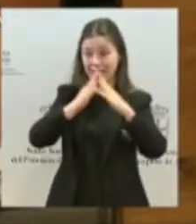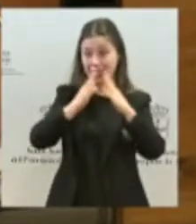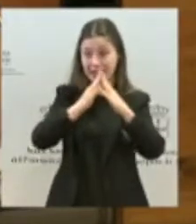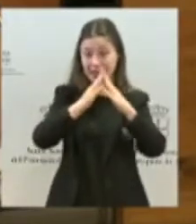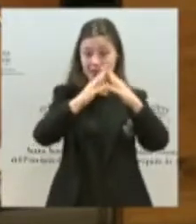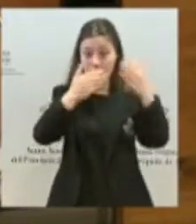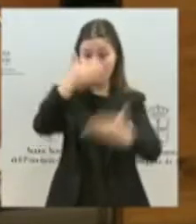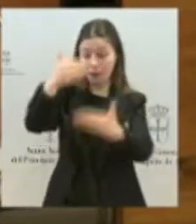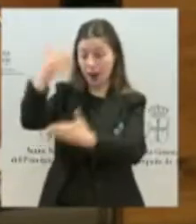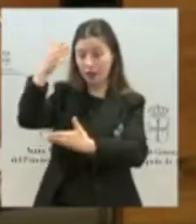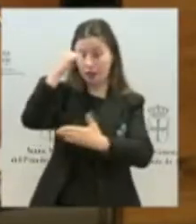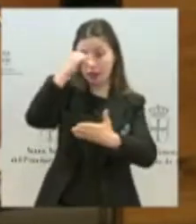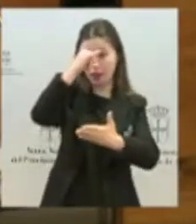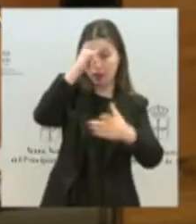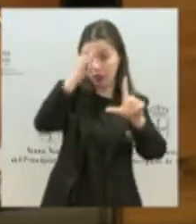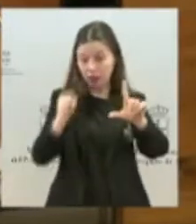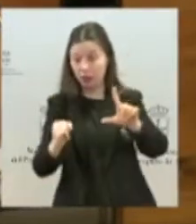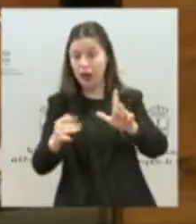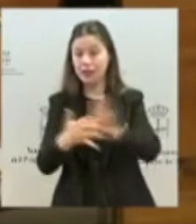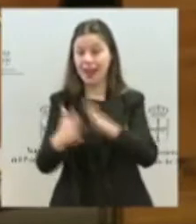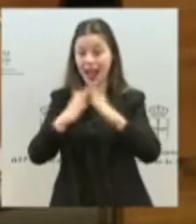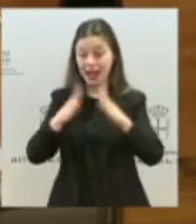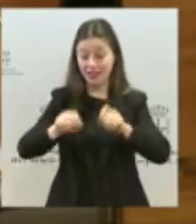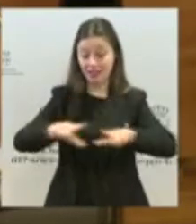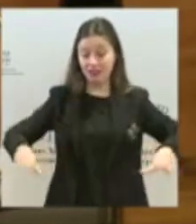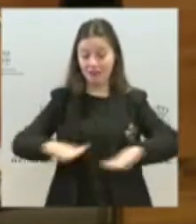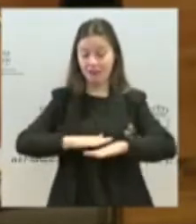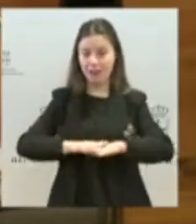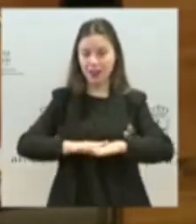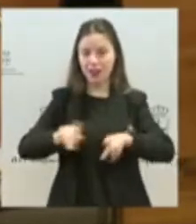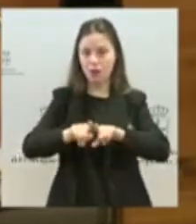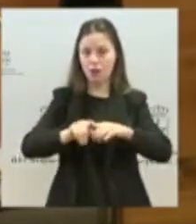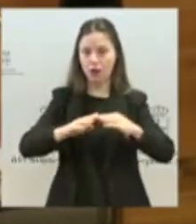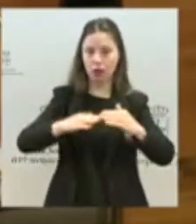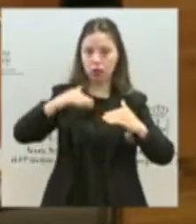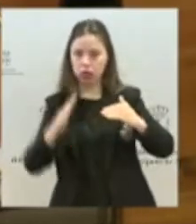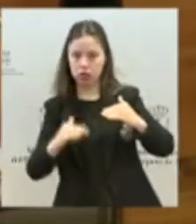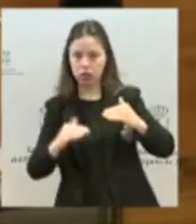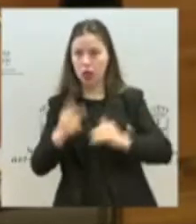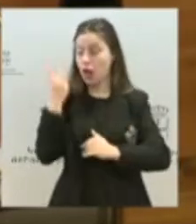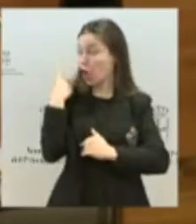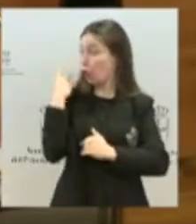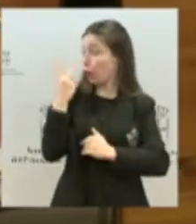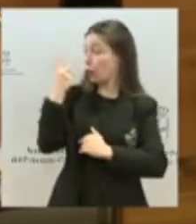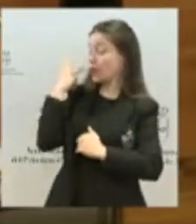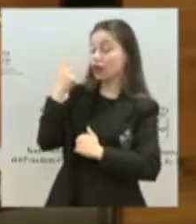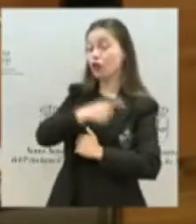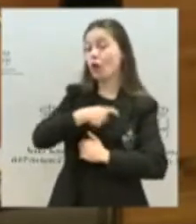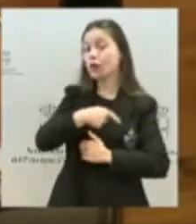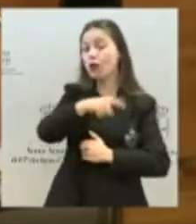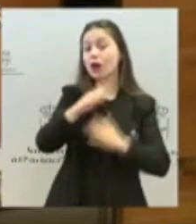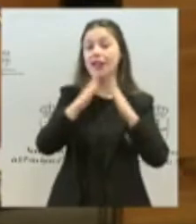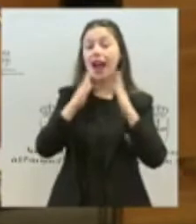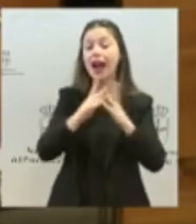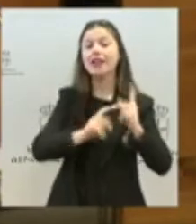los cimientos. Hace 2 años me dijo usted en comisión que la entrega de las nuevas casas de Pumarabule era inminente, para el